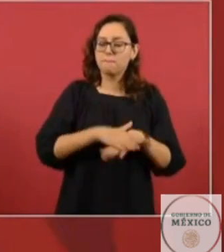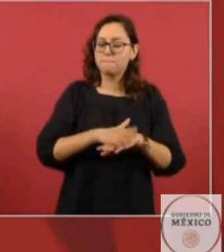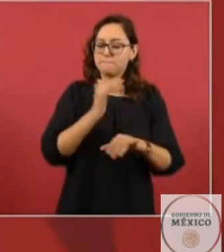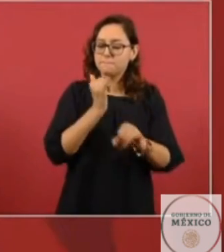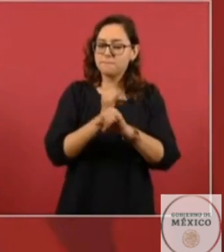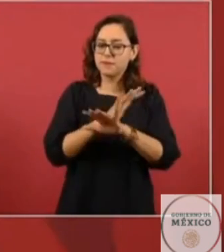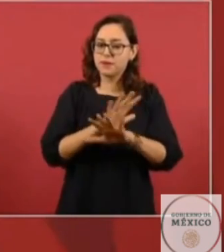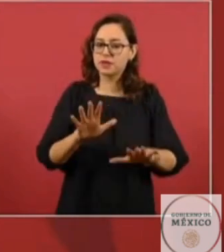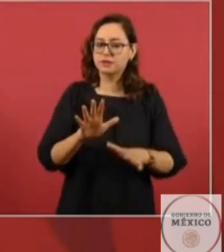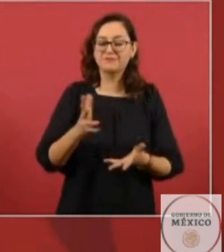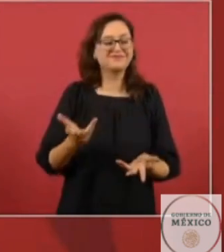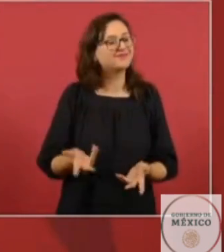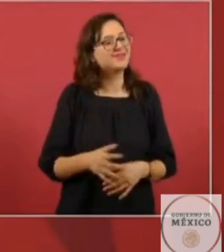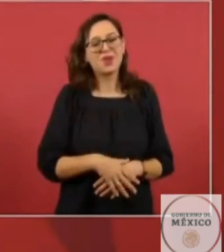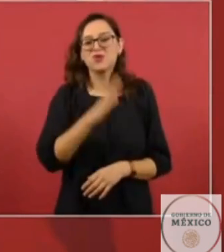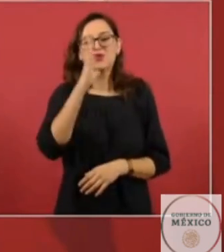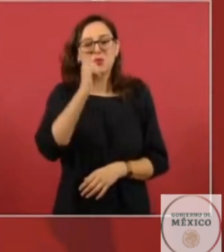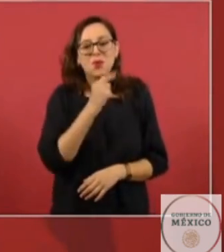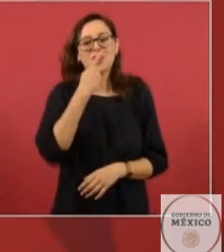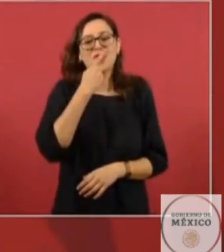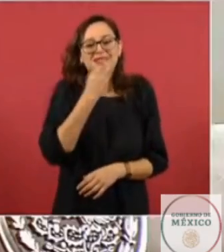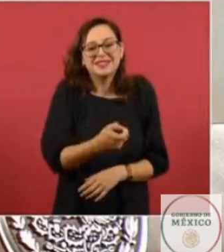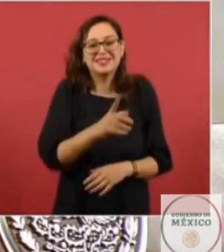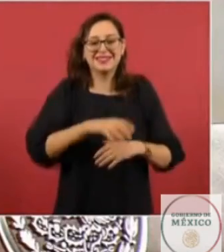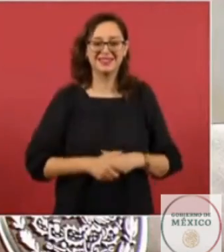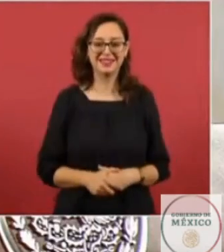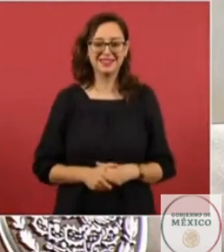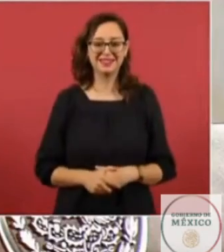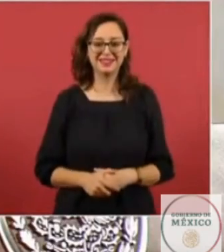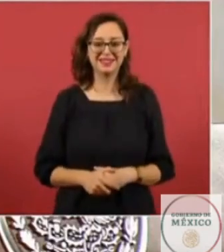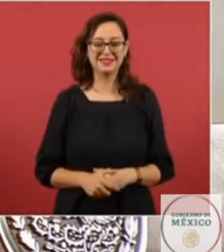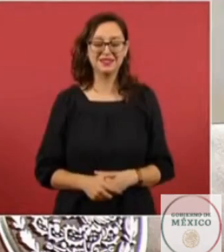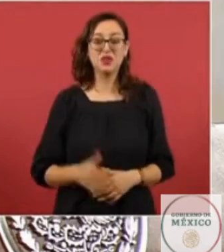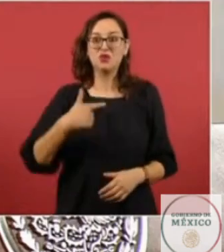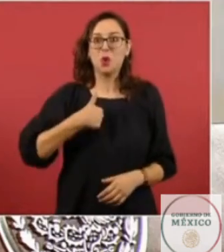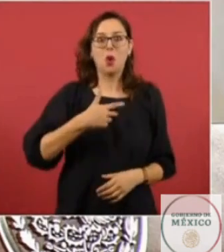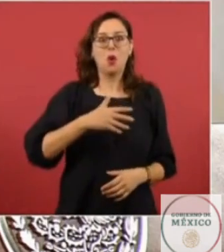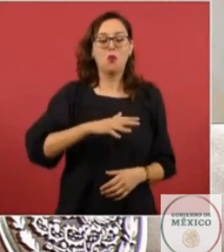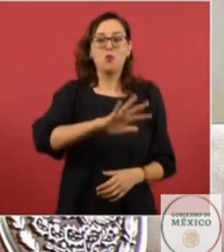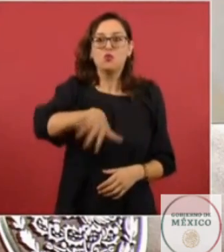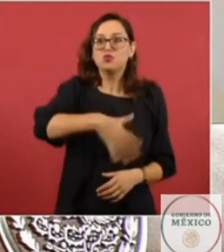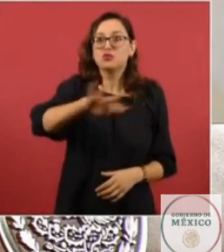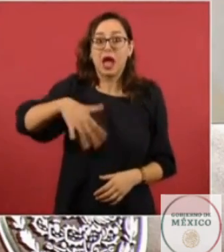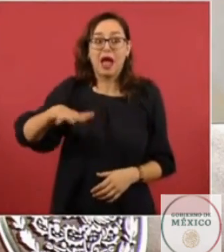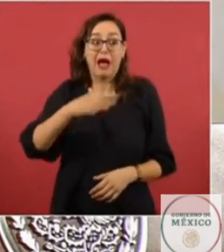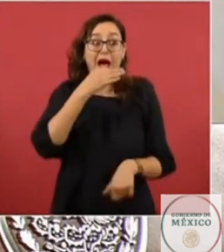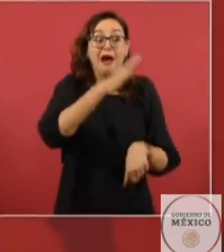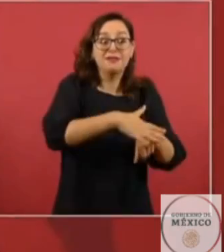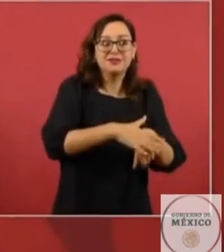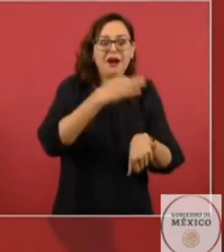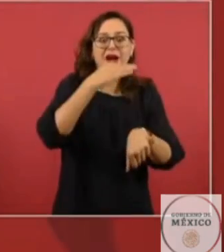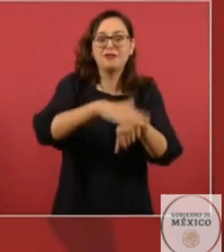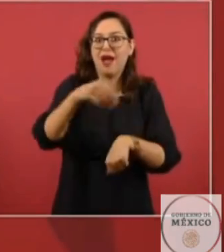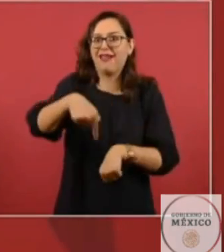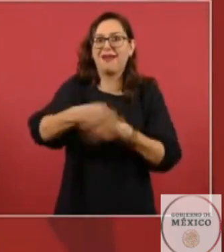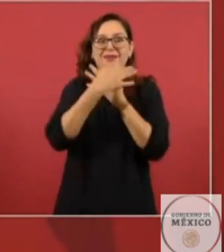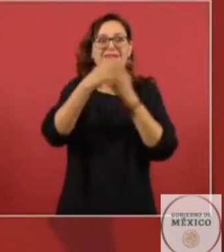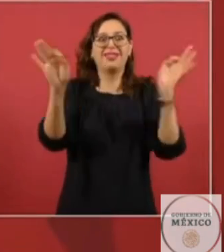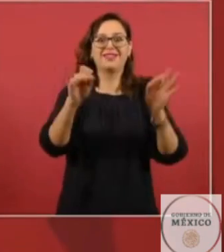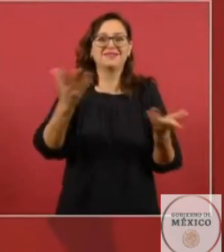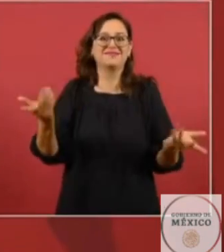son empresas que tienen que pagar salarios, ¿no? Y pagar proveedores, y porque no nos dedicamos a cerrar